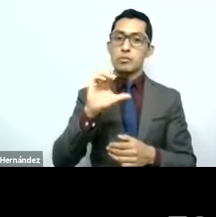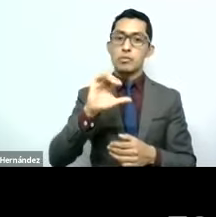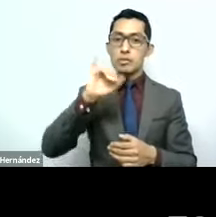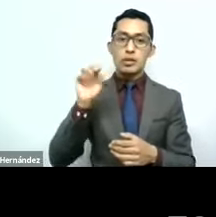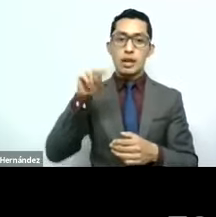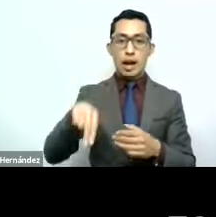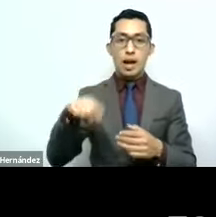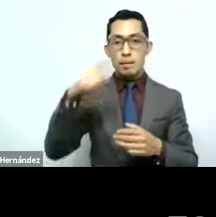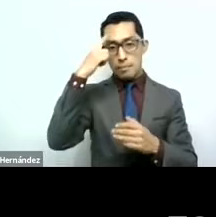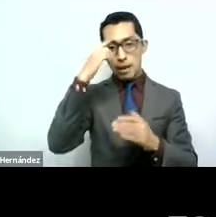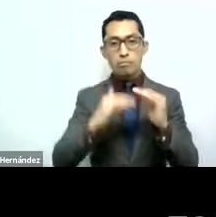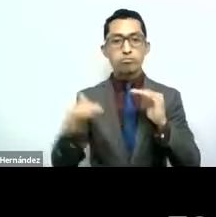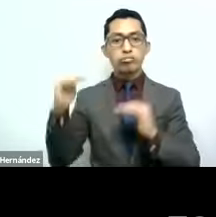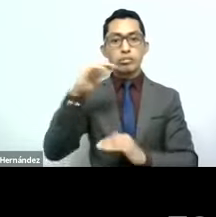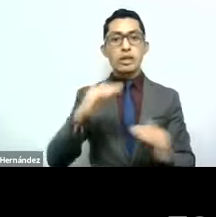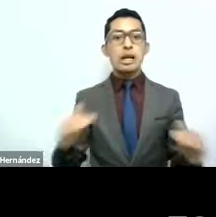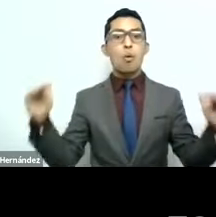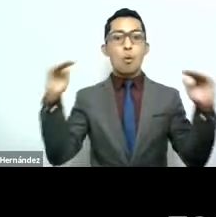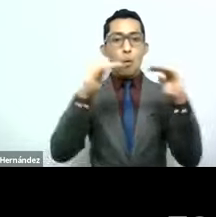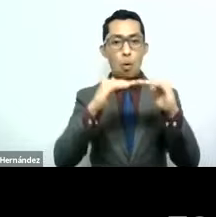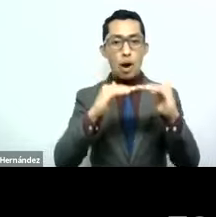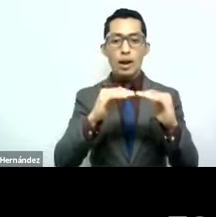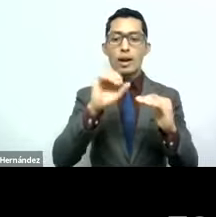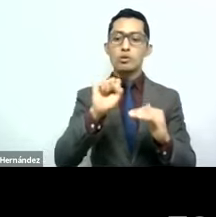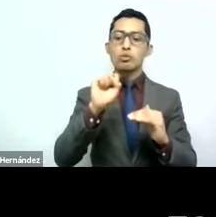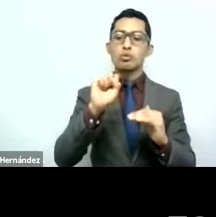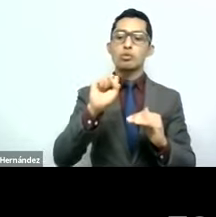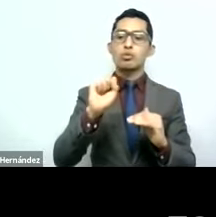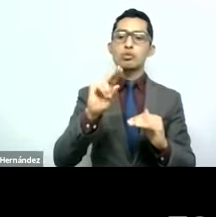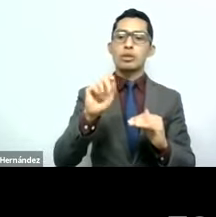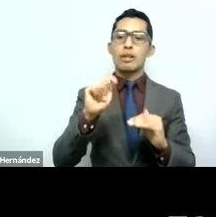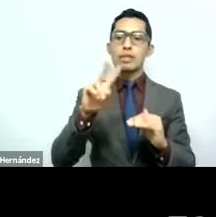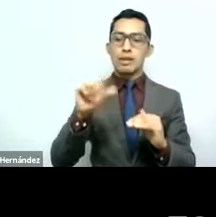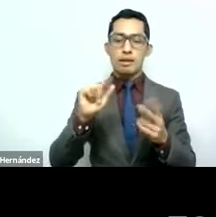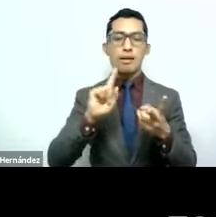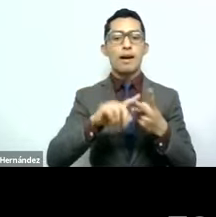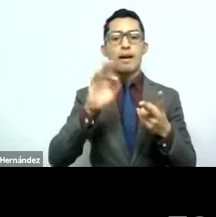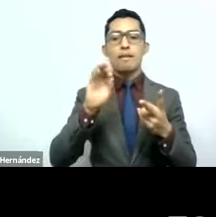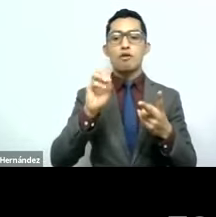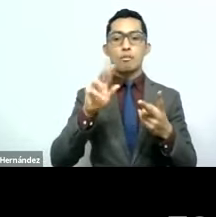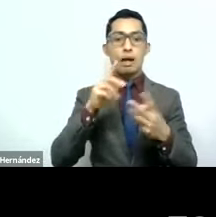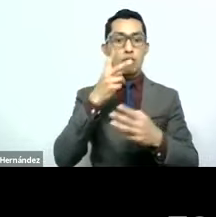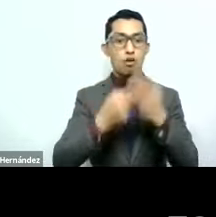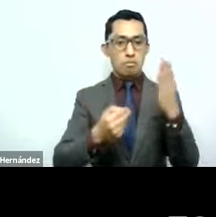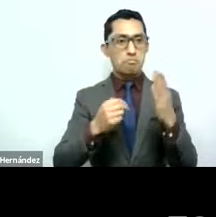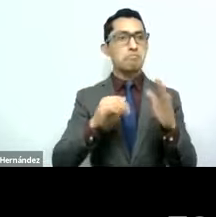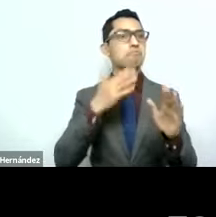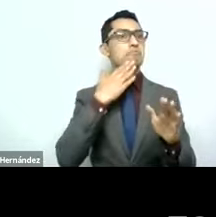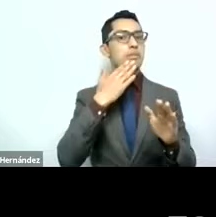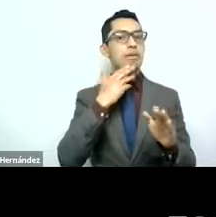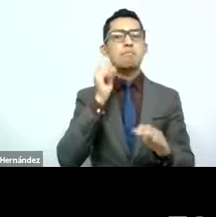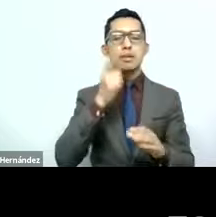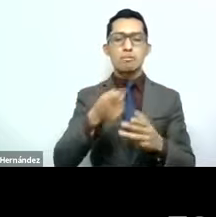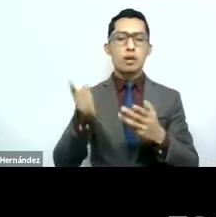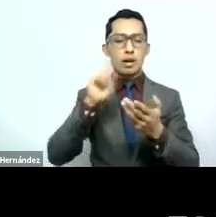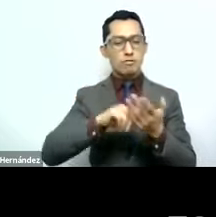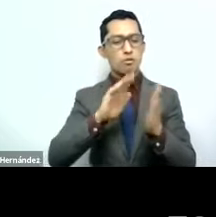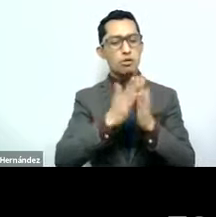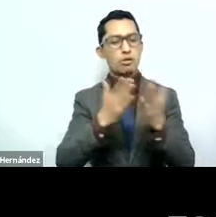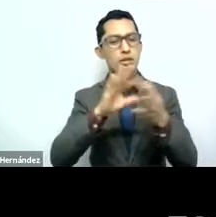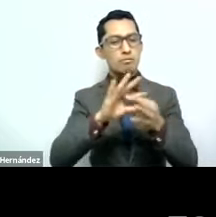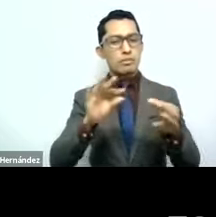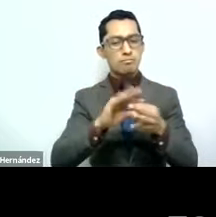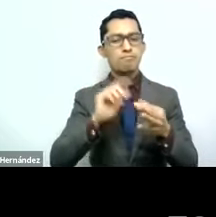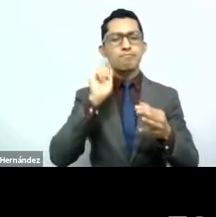igualdad sustantiva y no solamente formal. Concuerdo con una crítica que hace el cuaderno en cuanto a que queda